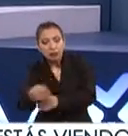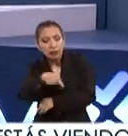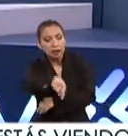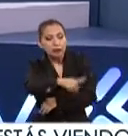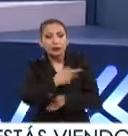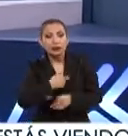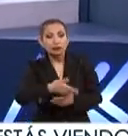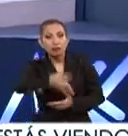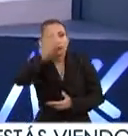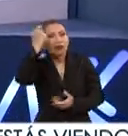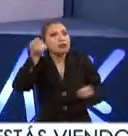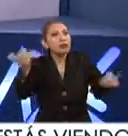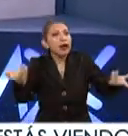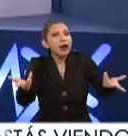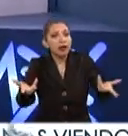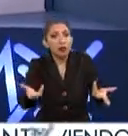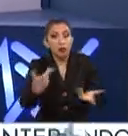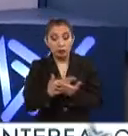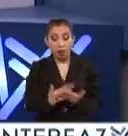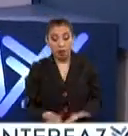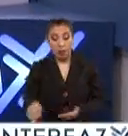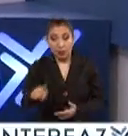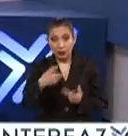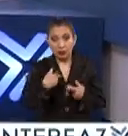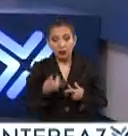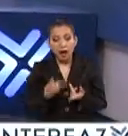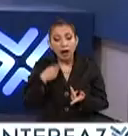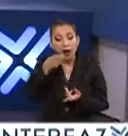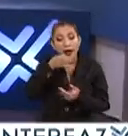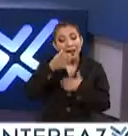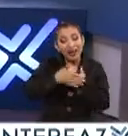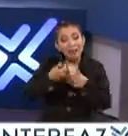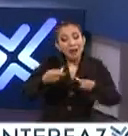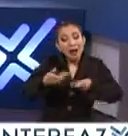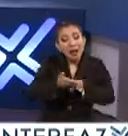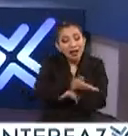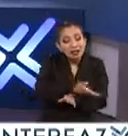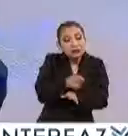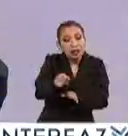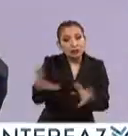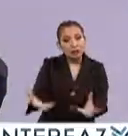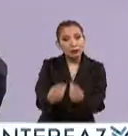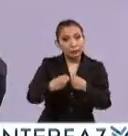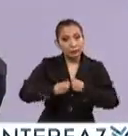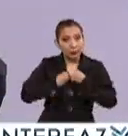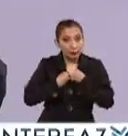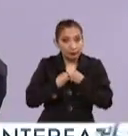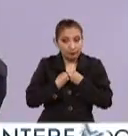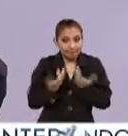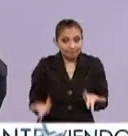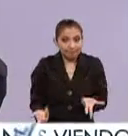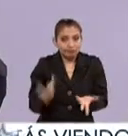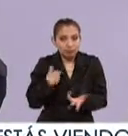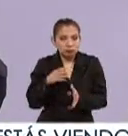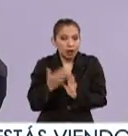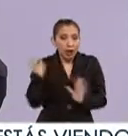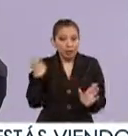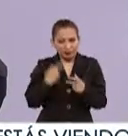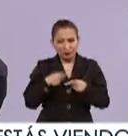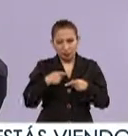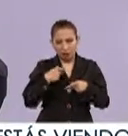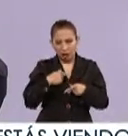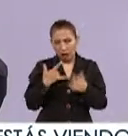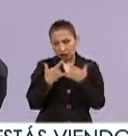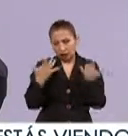gente desgraciadamente no sabe. Entonces, hoy en día la gente previene y eso ayuda a salvar muchísimas vidas porque, por ejemplo, antes la